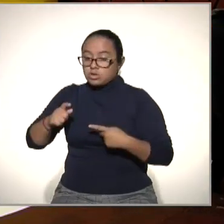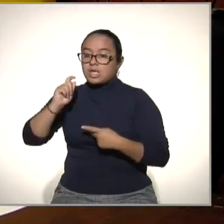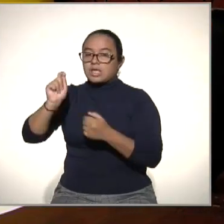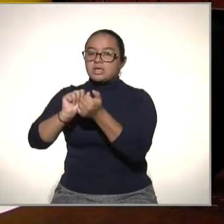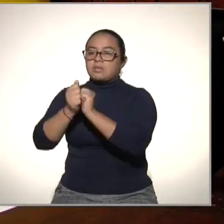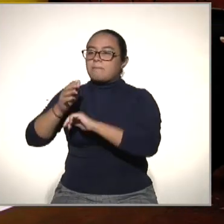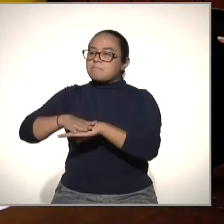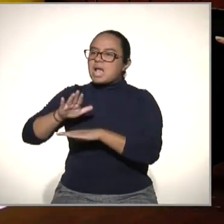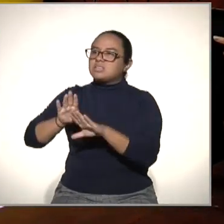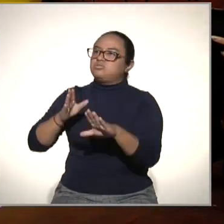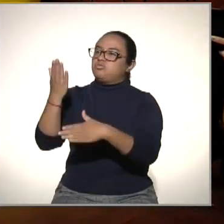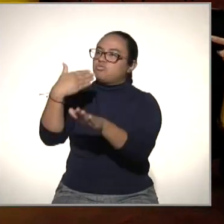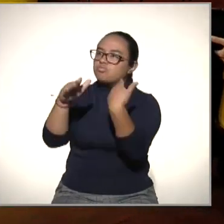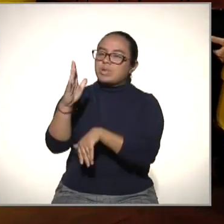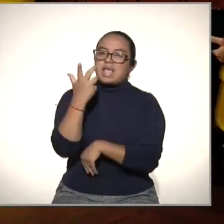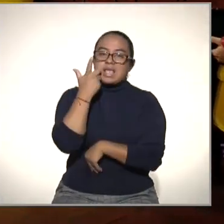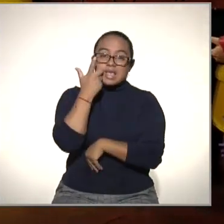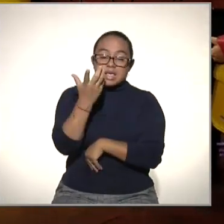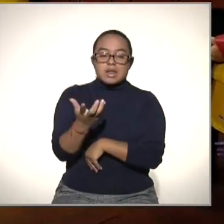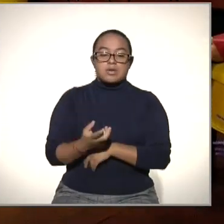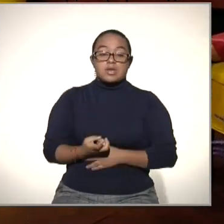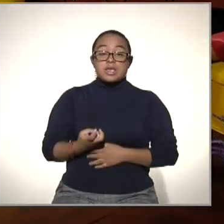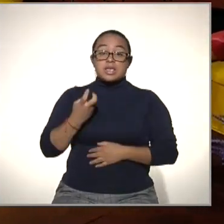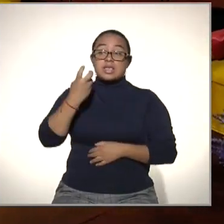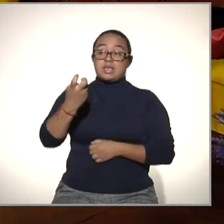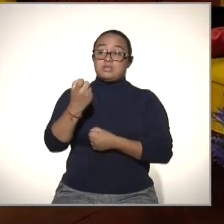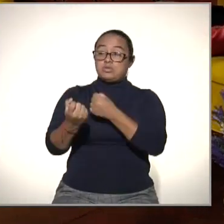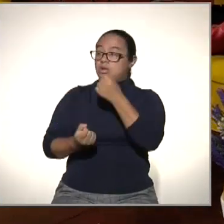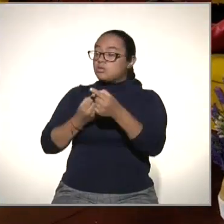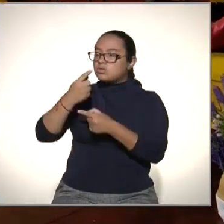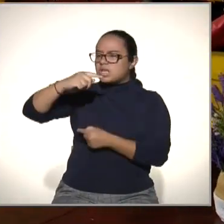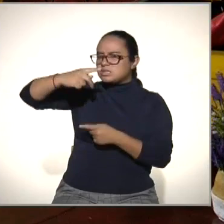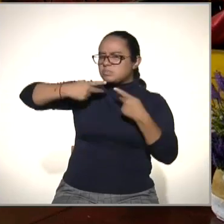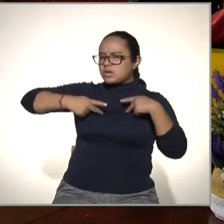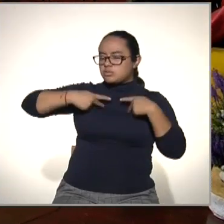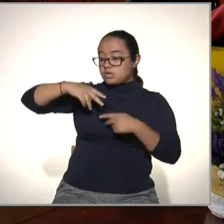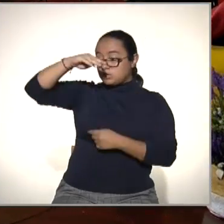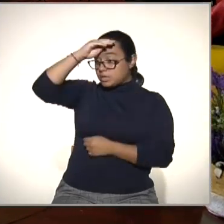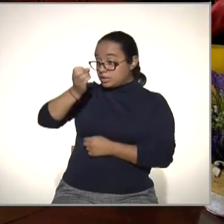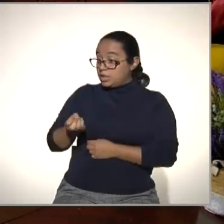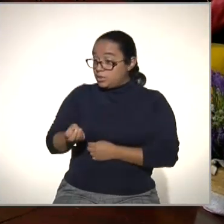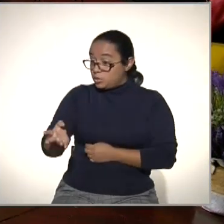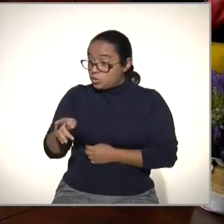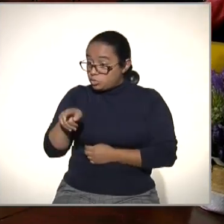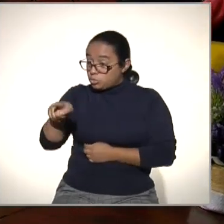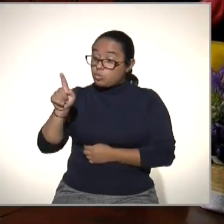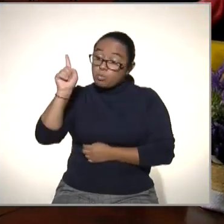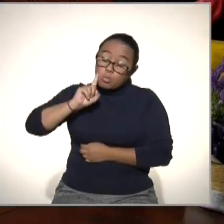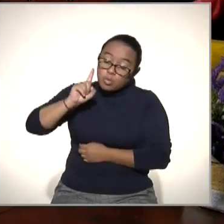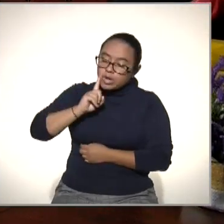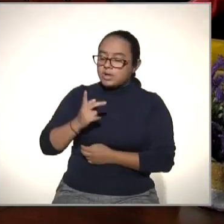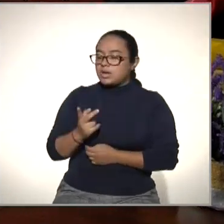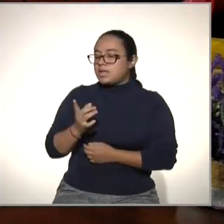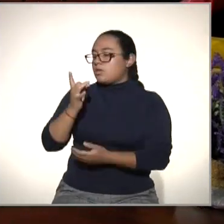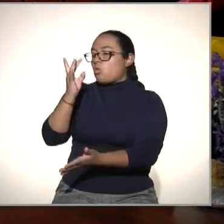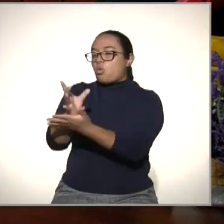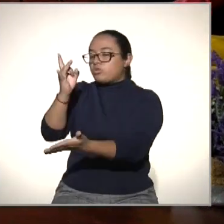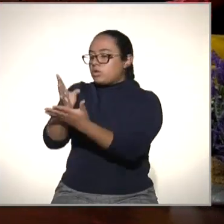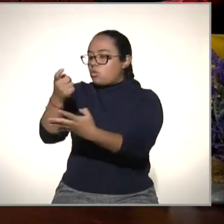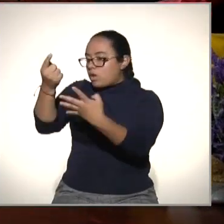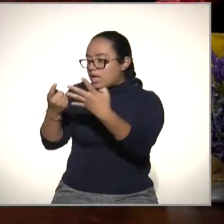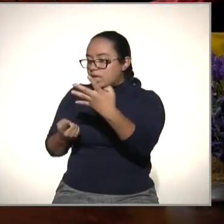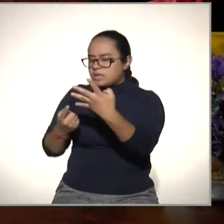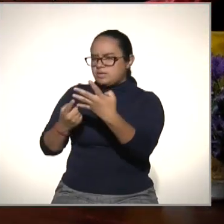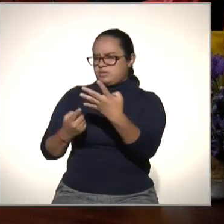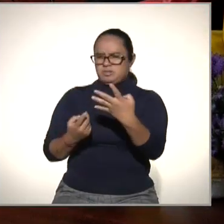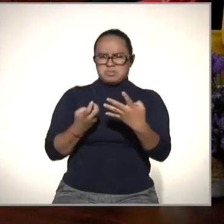ya estoy rompiendo un montón de estereotipos y de cosas que no se espera que yo como mujer pudiera como defender. Y claro que